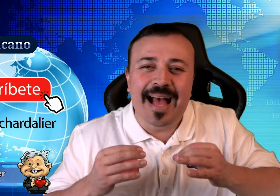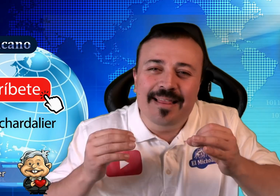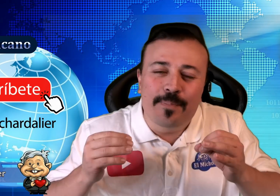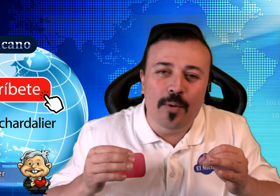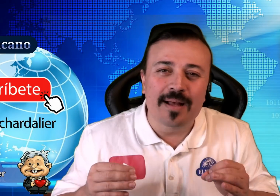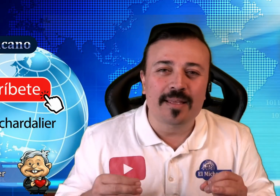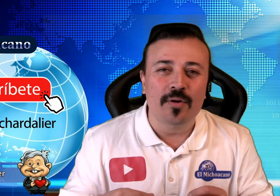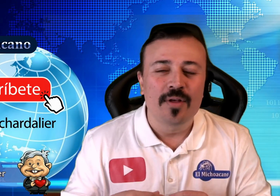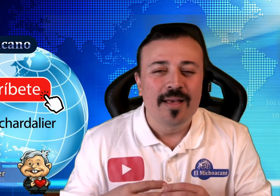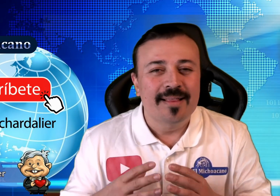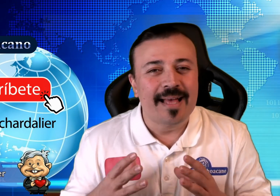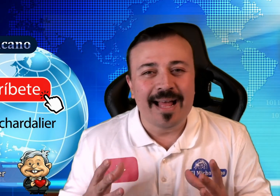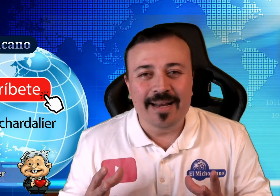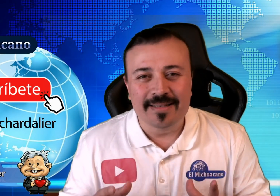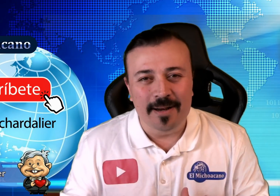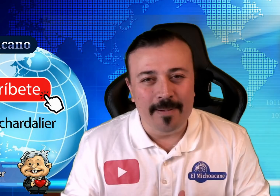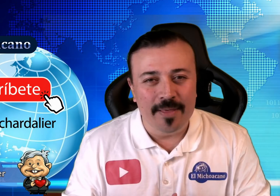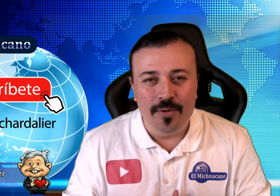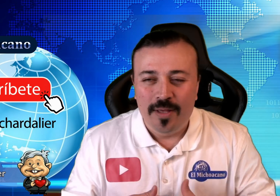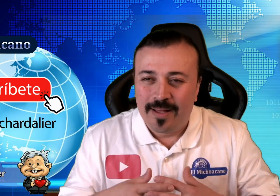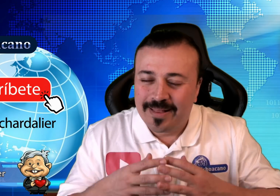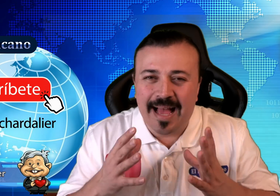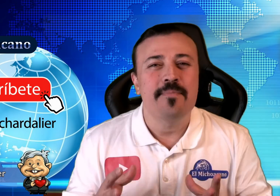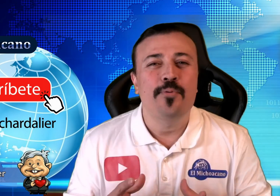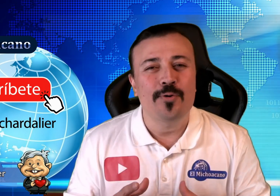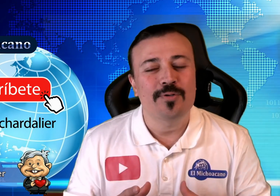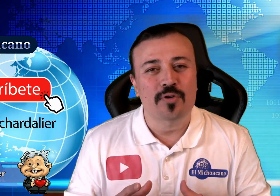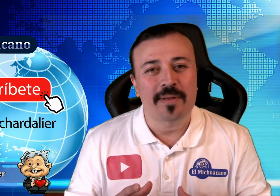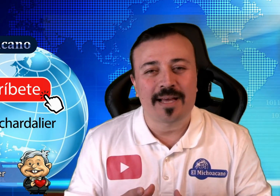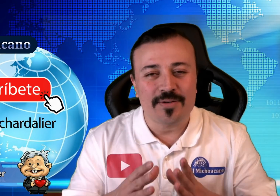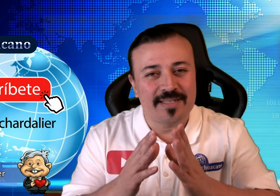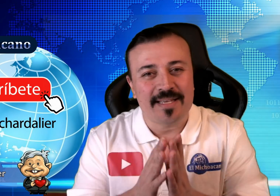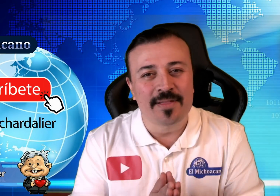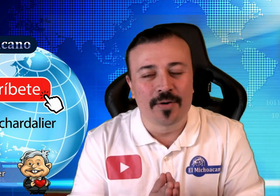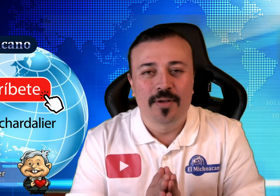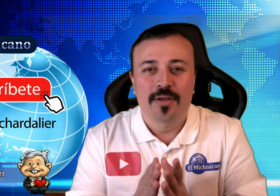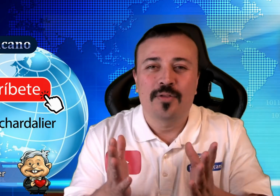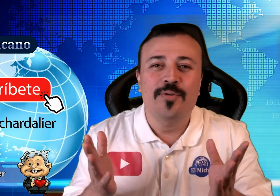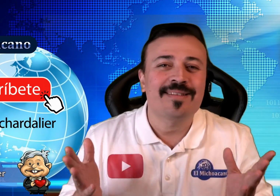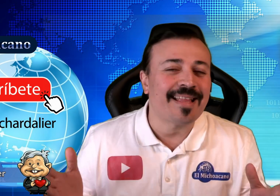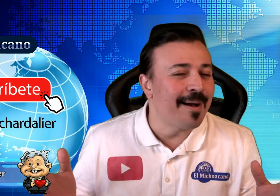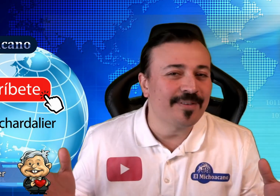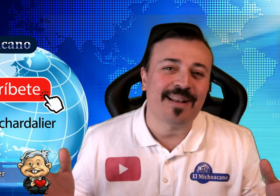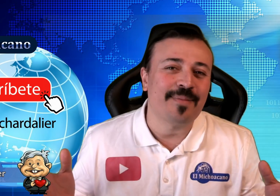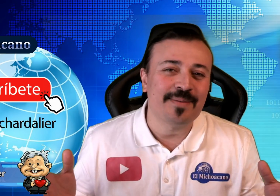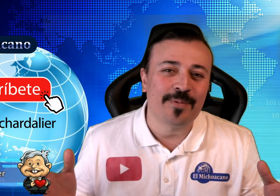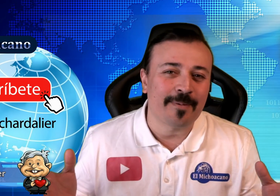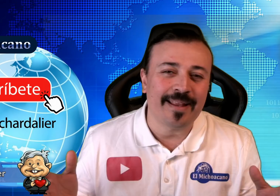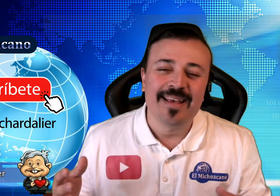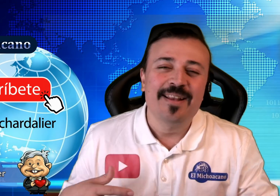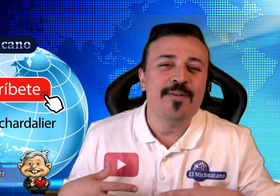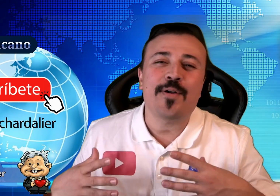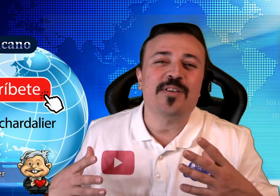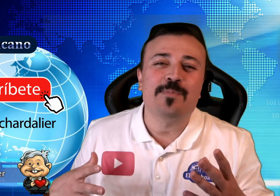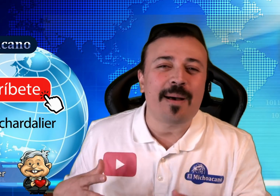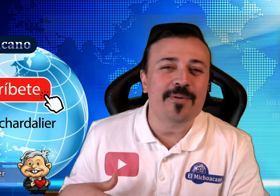tan diplomático, tan reservado, tan puro en sus comentarios, diciendo no estamos al mismo nivel,